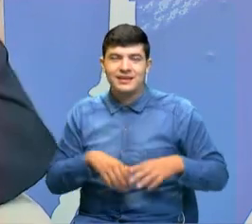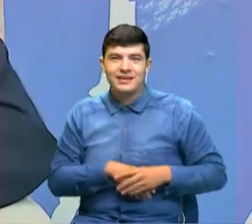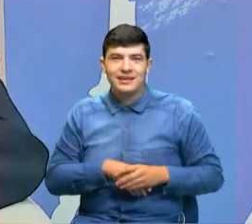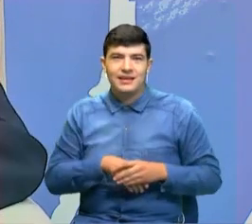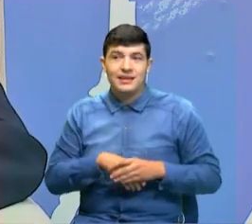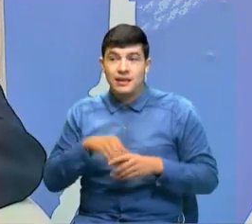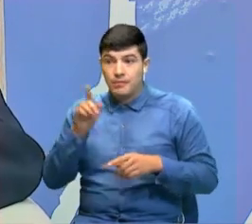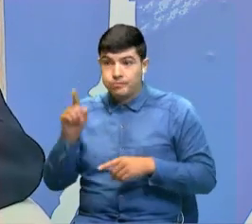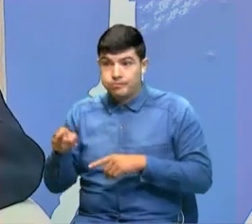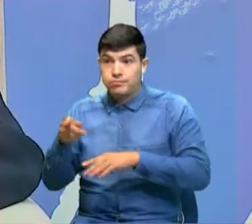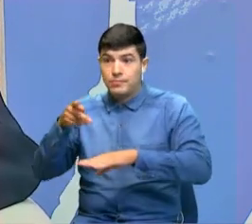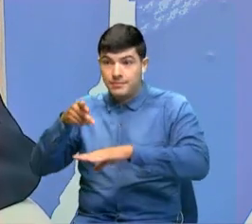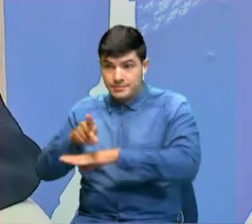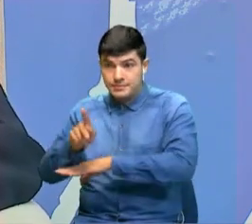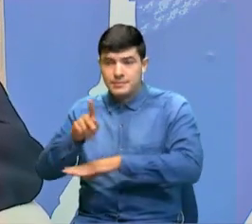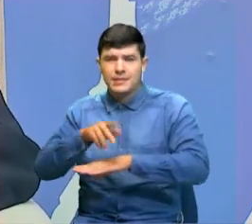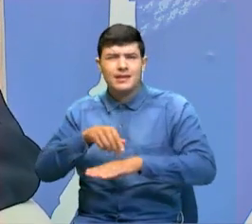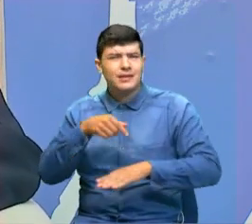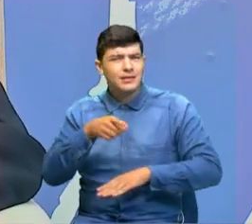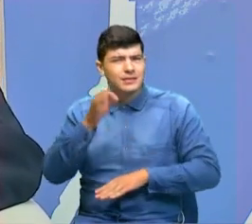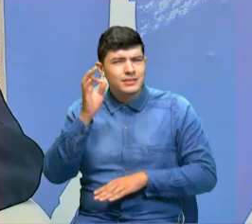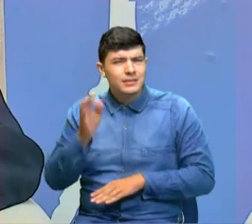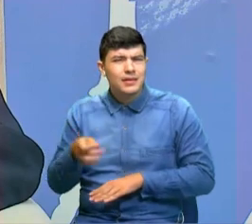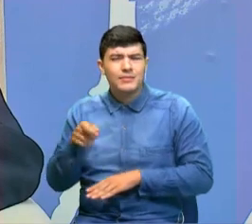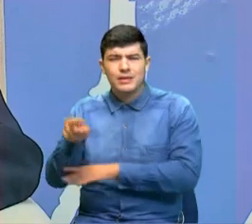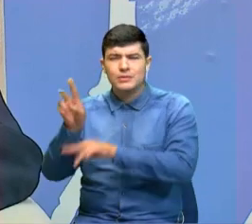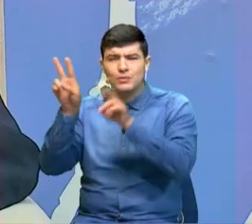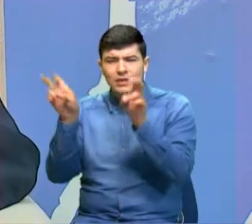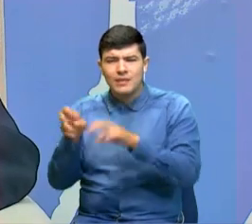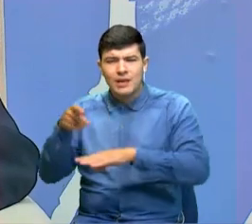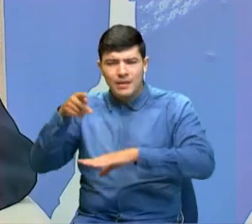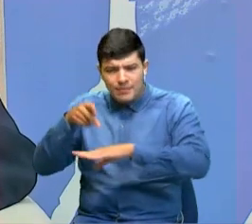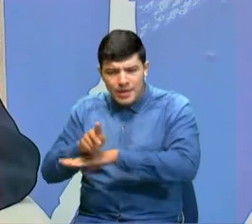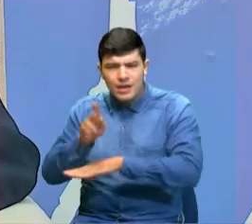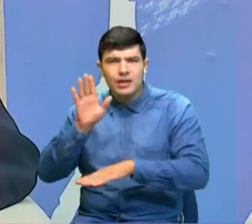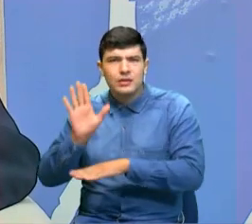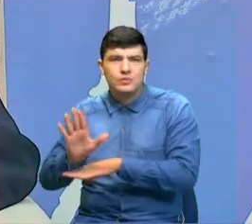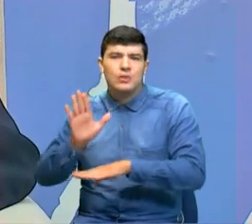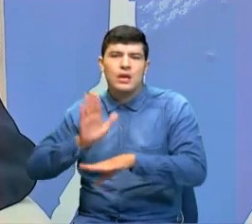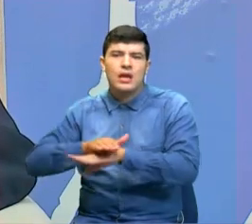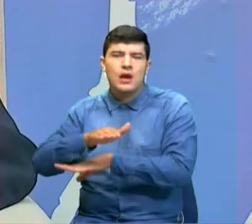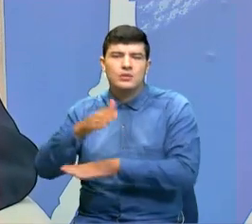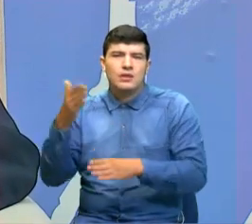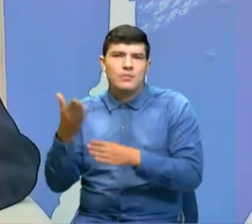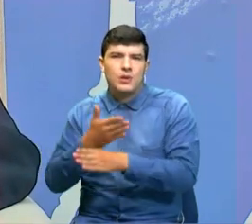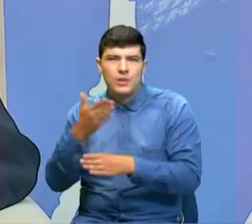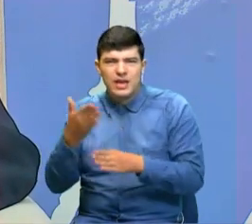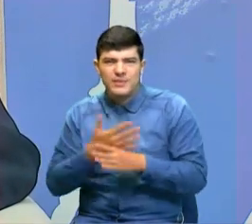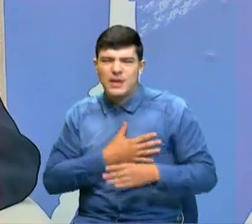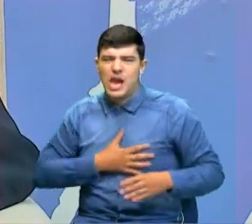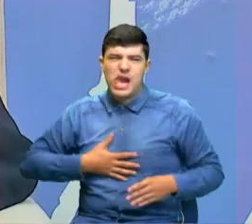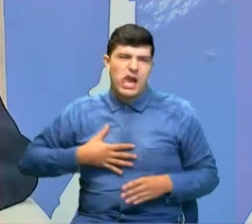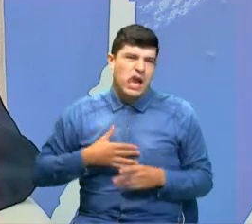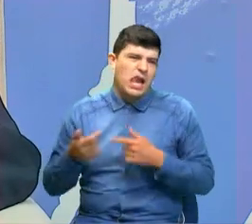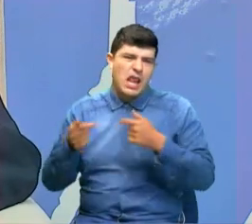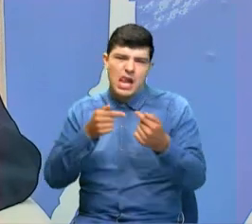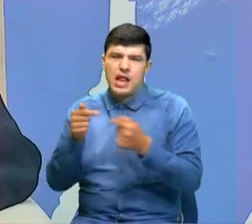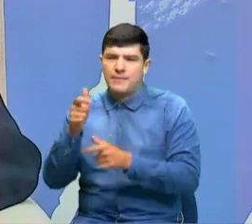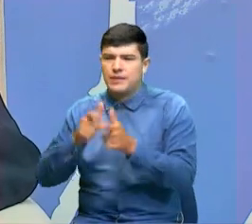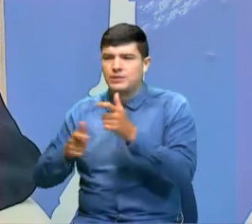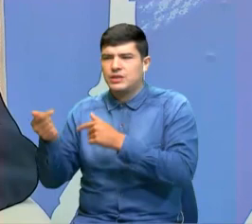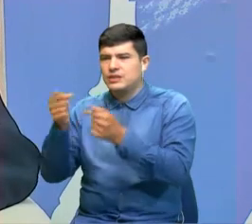unos parqueaderos. Siempre el tema de los parqueaderos termina siendo una de las causas de molestias, malentendidos entre